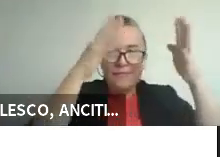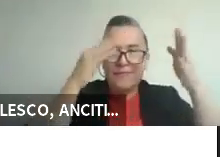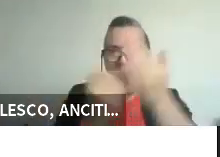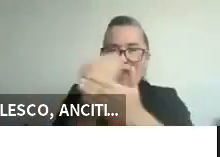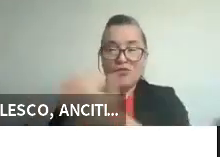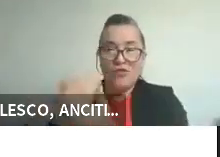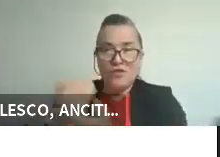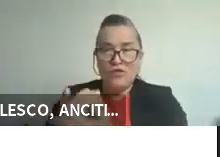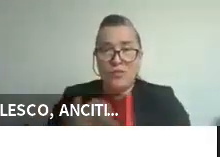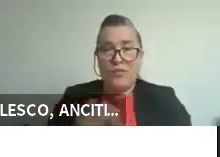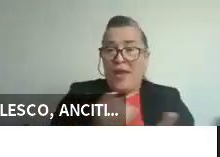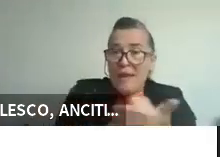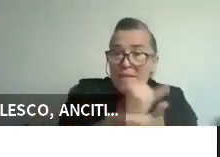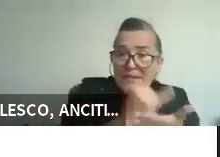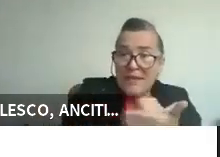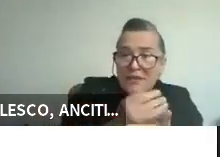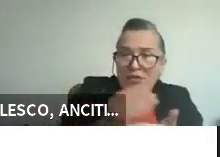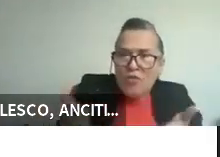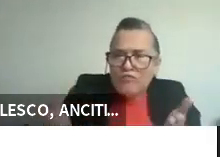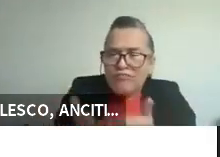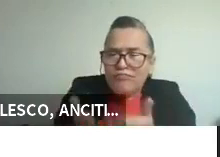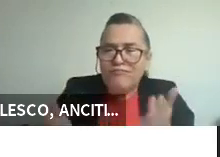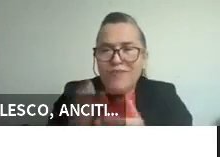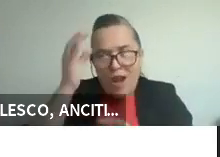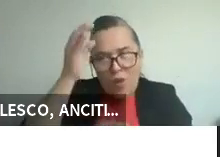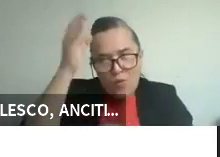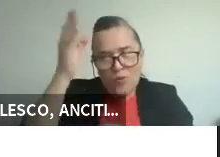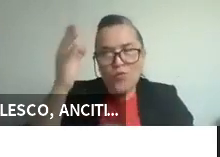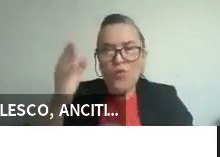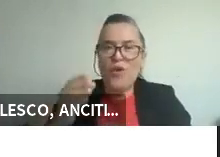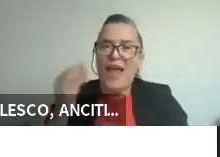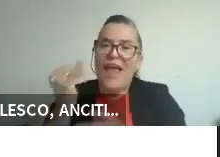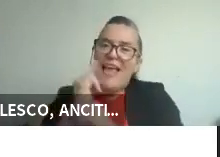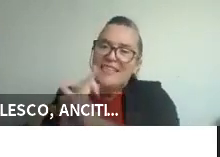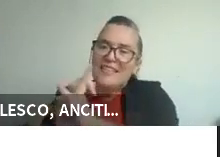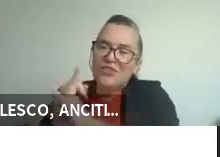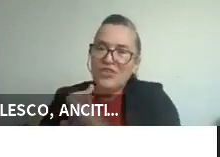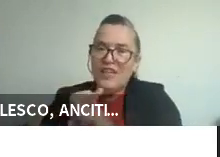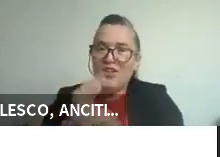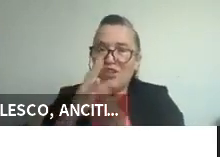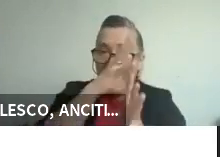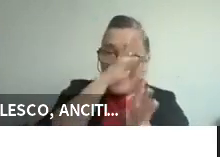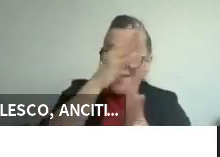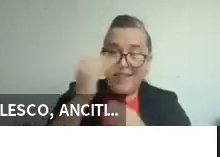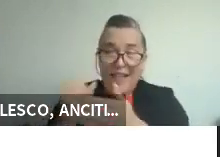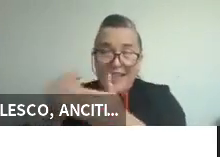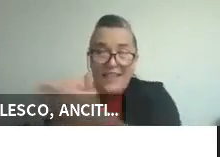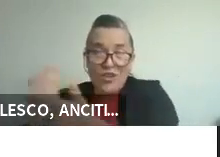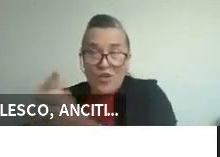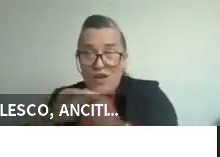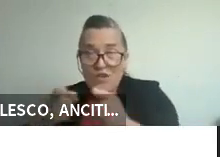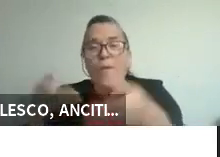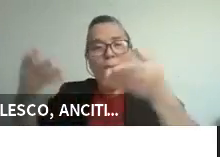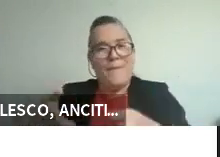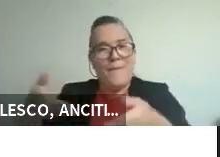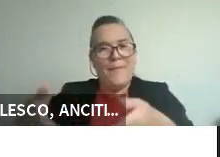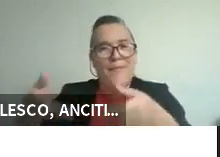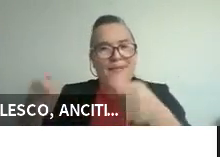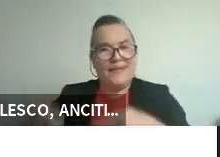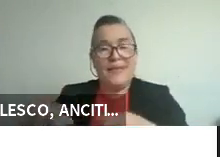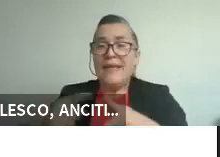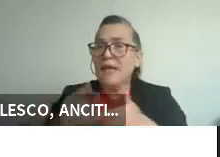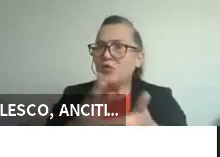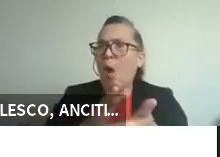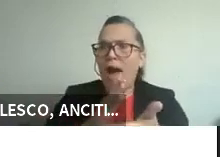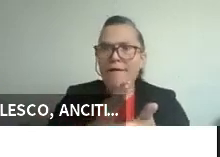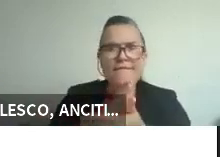alimenta esa cultura institucional a donde la creatividad y la innovación están presentes y eso impacta no sólo la investigación